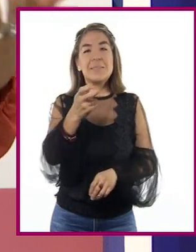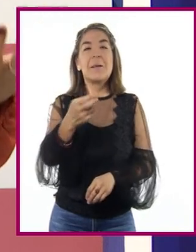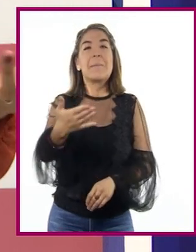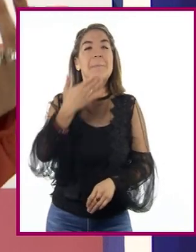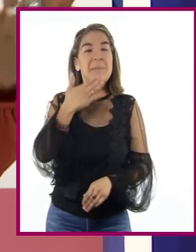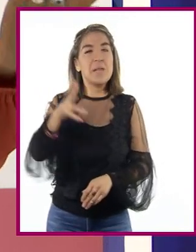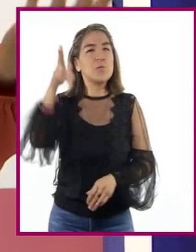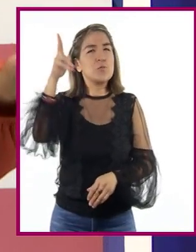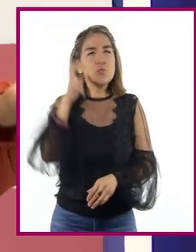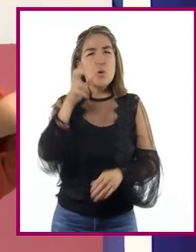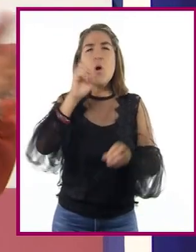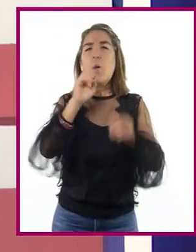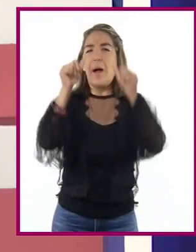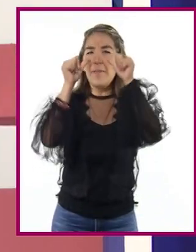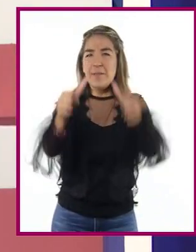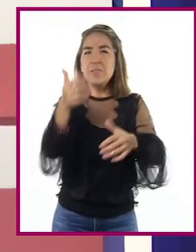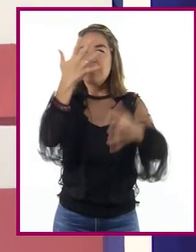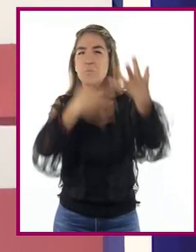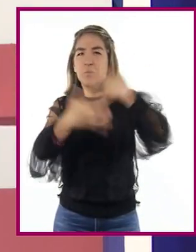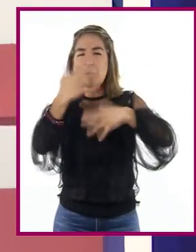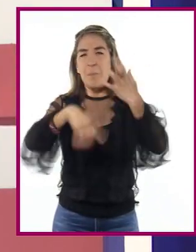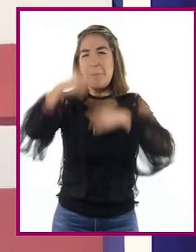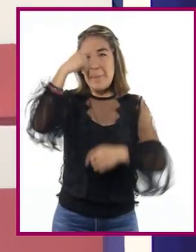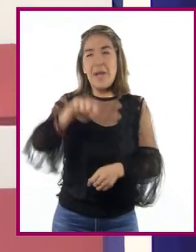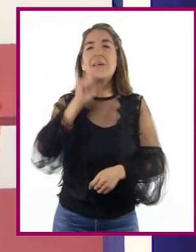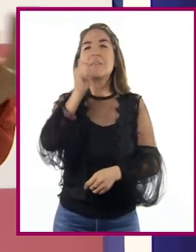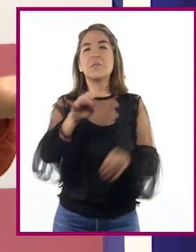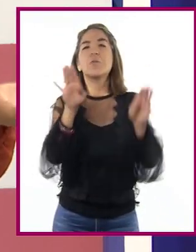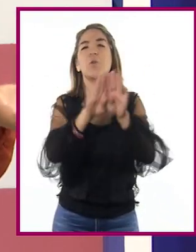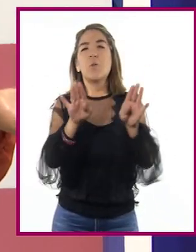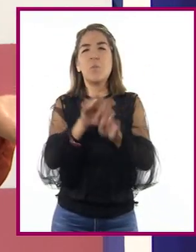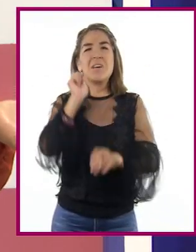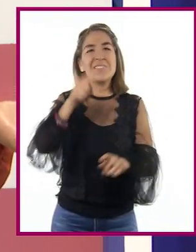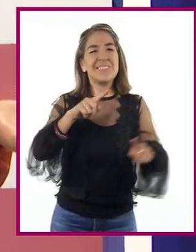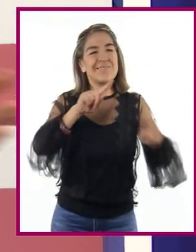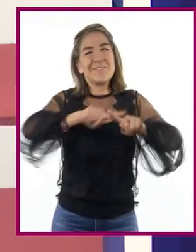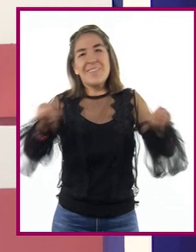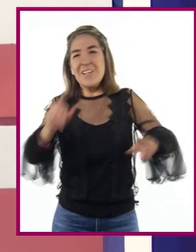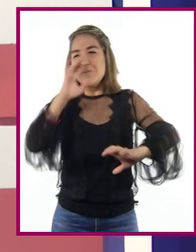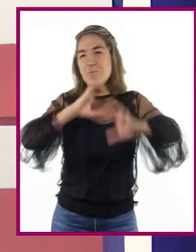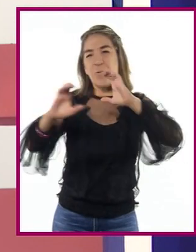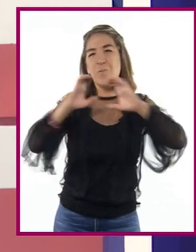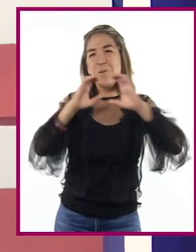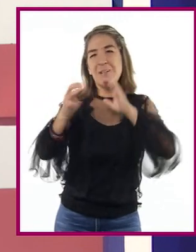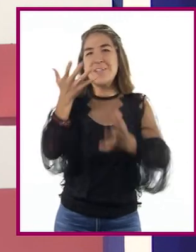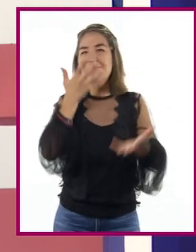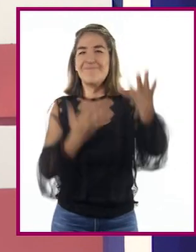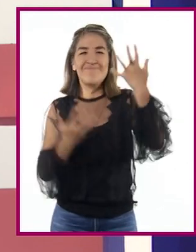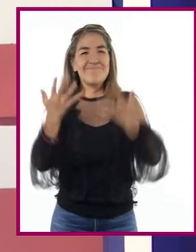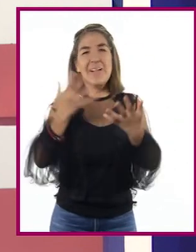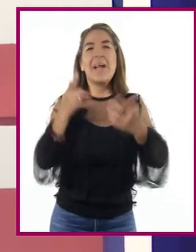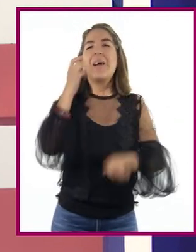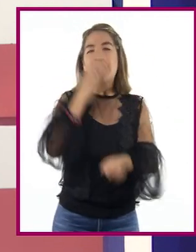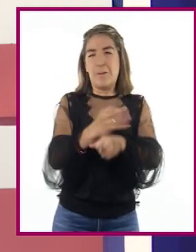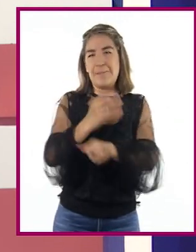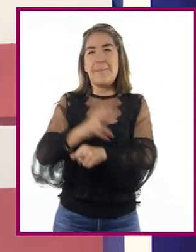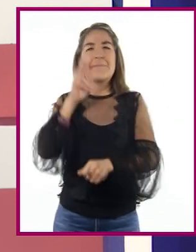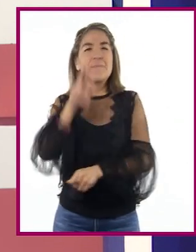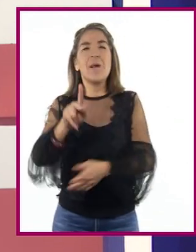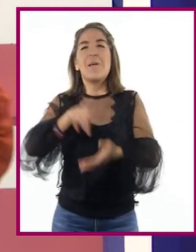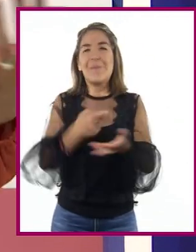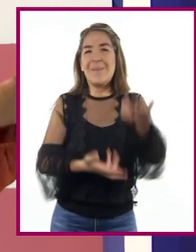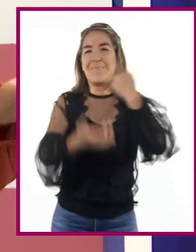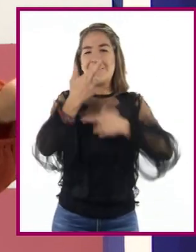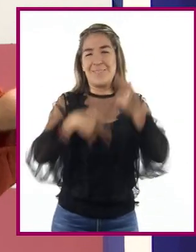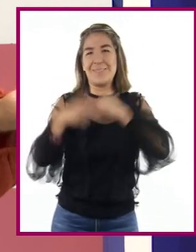escucha para saber cuándo algo puede causar interferencia en la comunicación. Veamos la